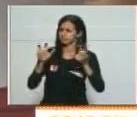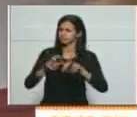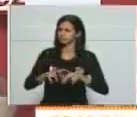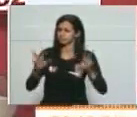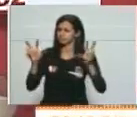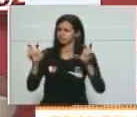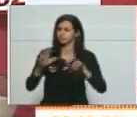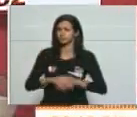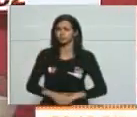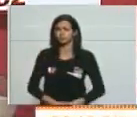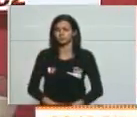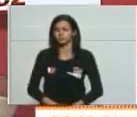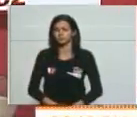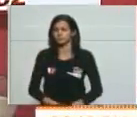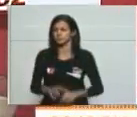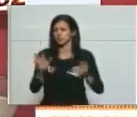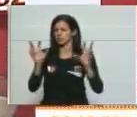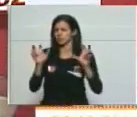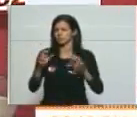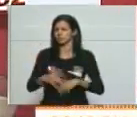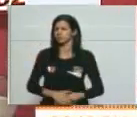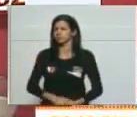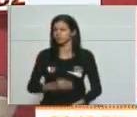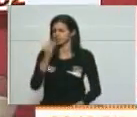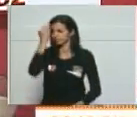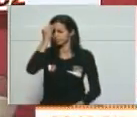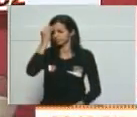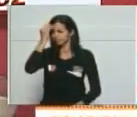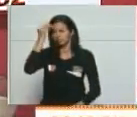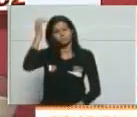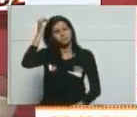por lo menos alguna picazón causa?